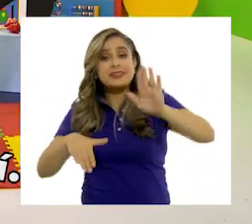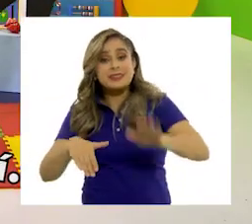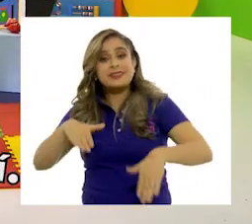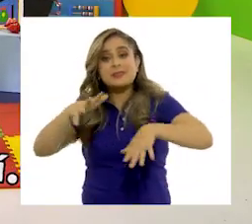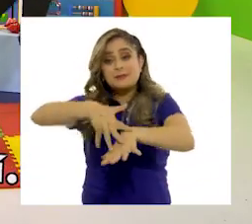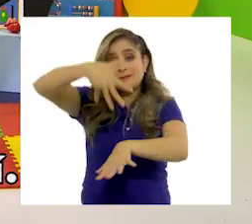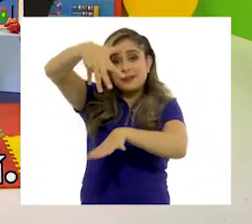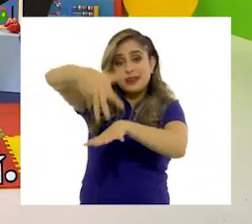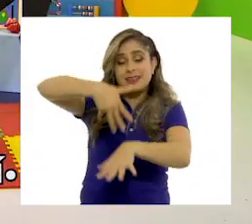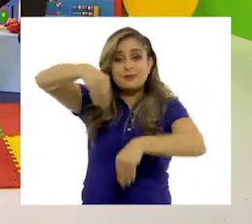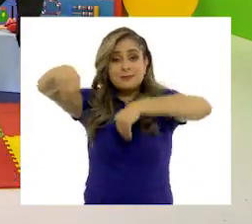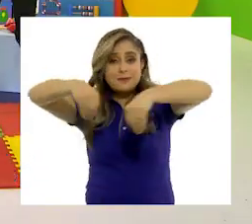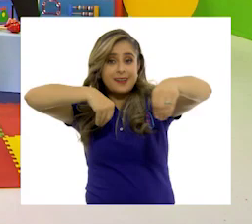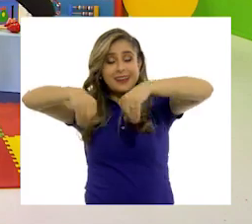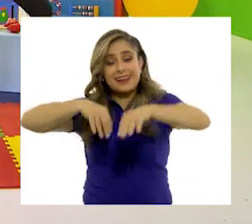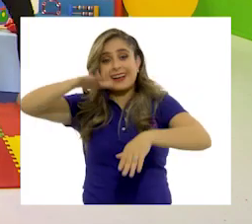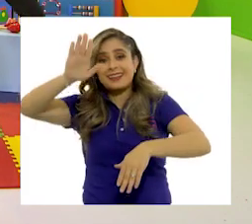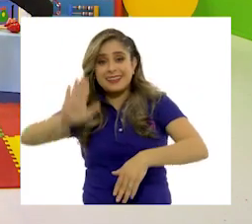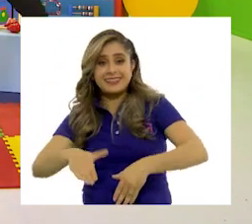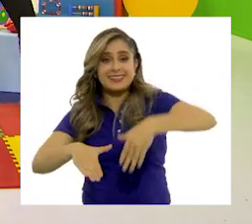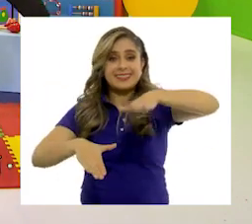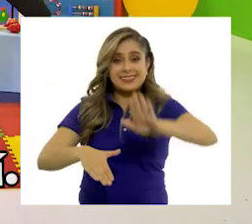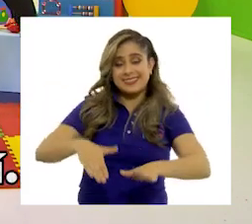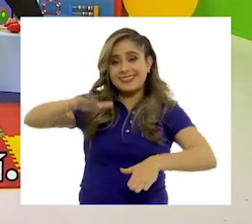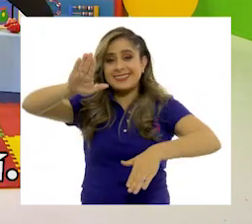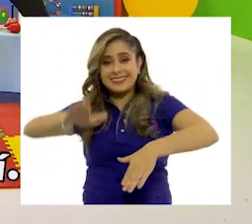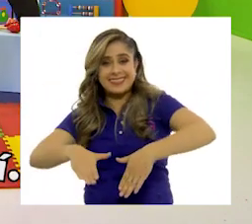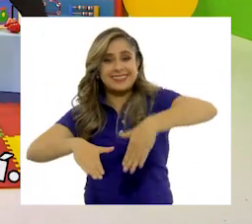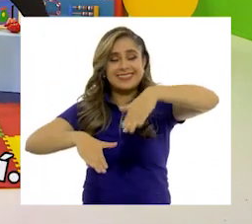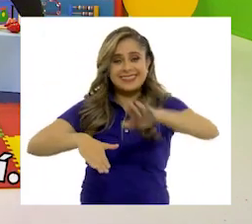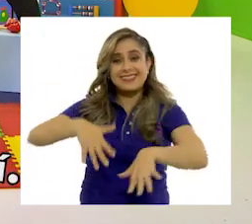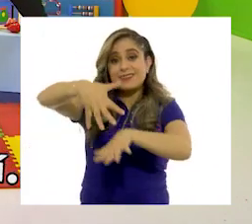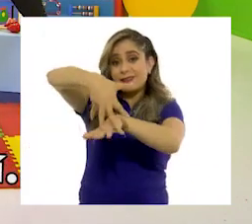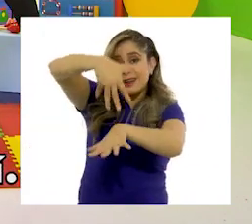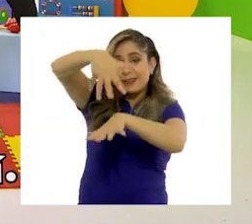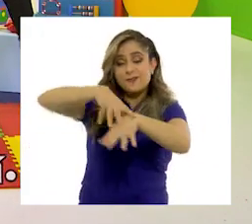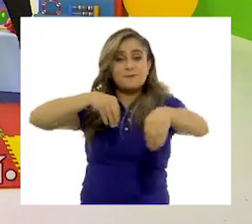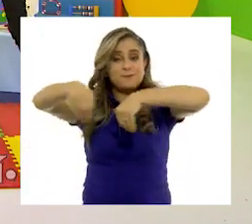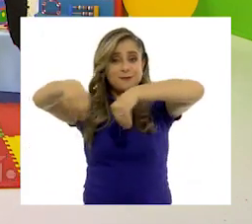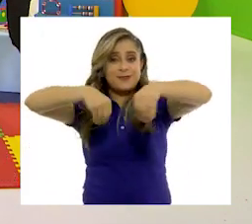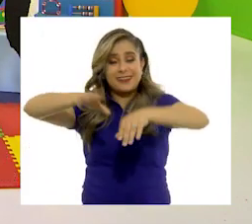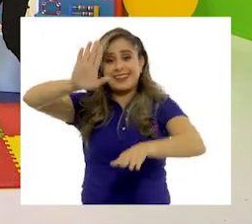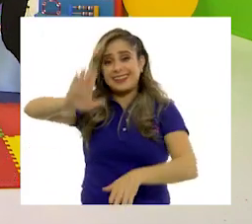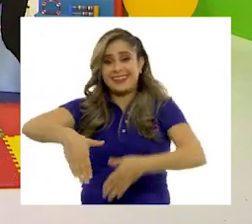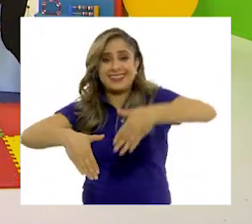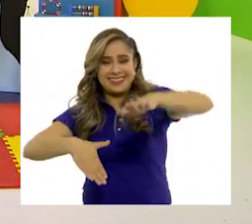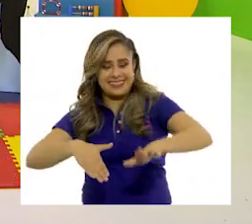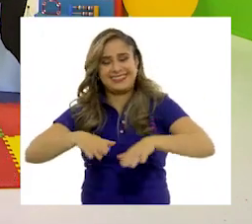las patitas mueve así. Así, así, así, las patitas mueve así.